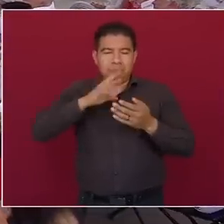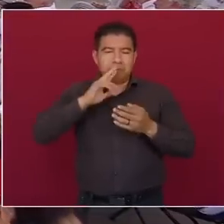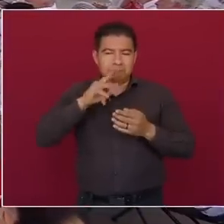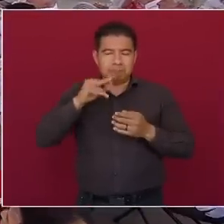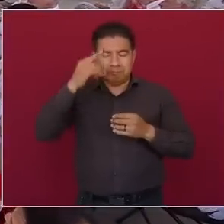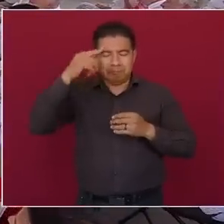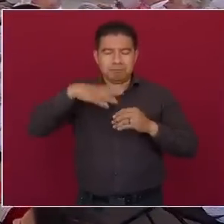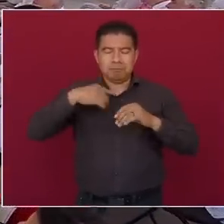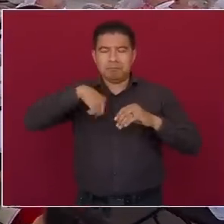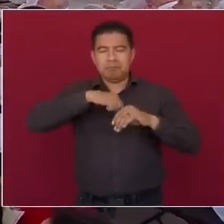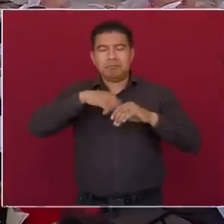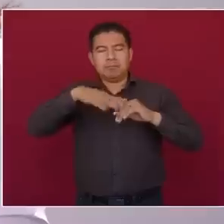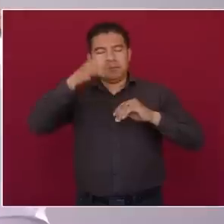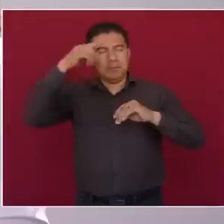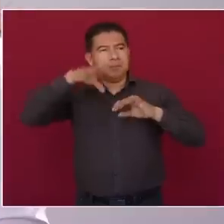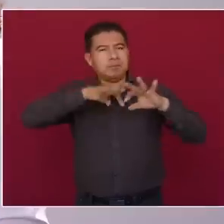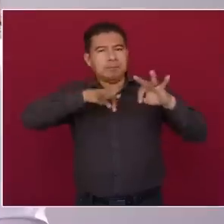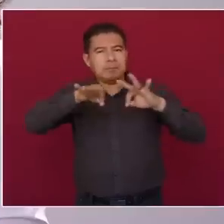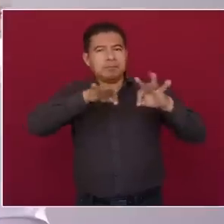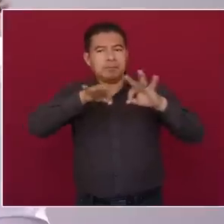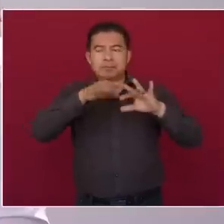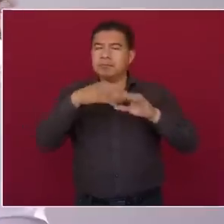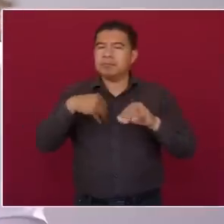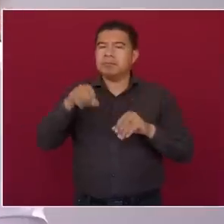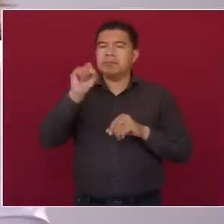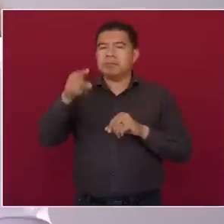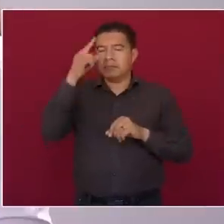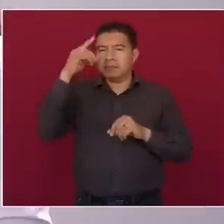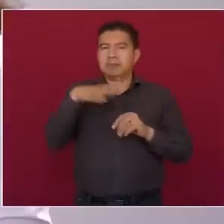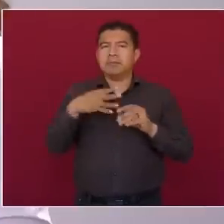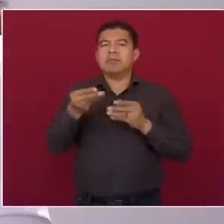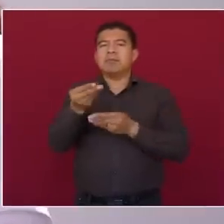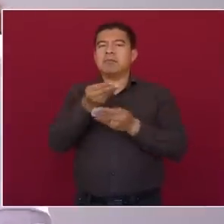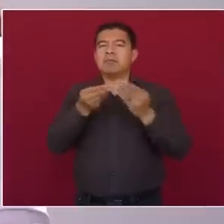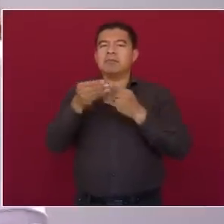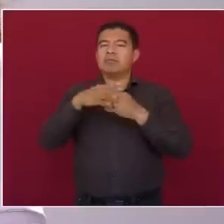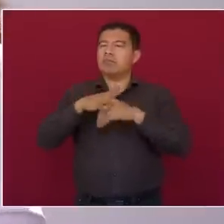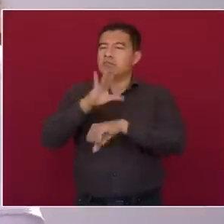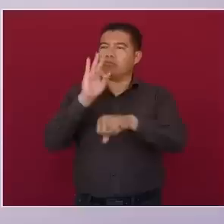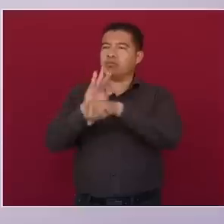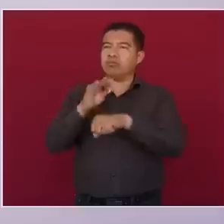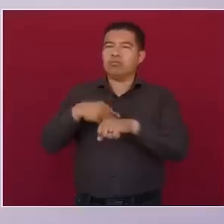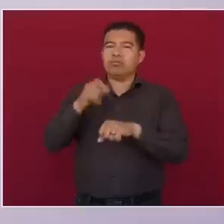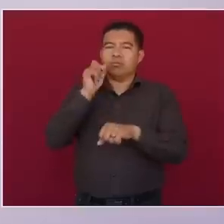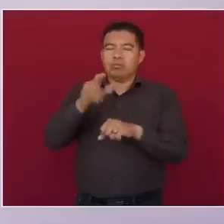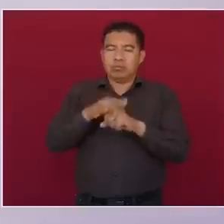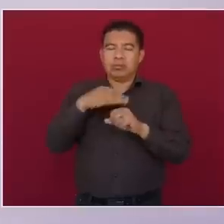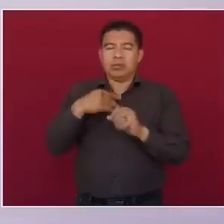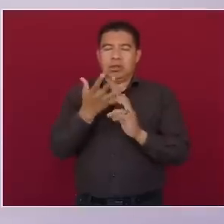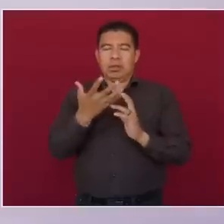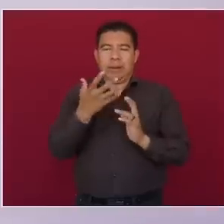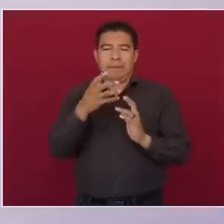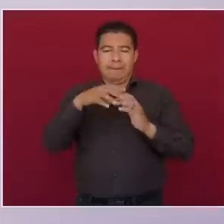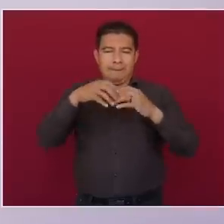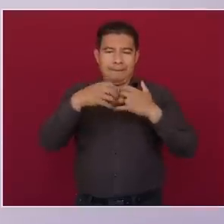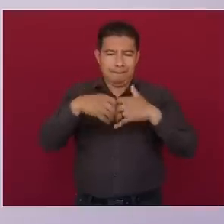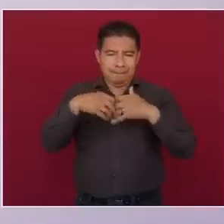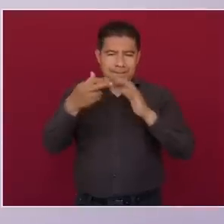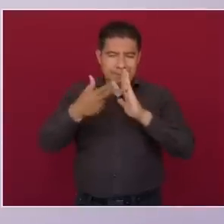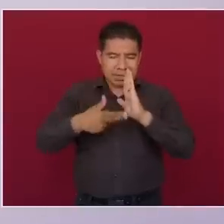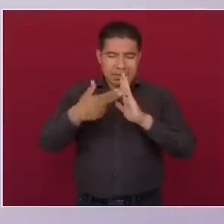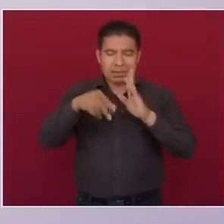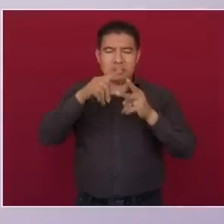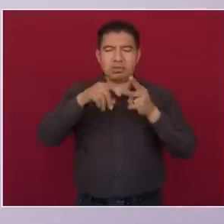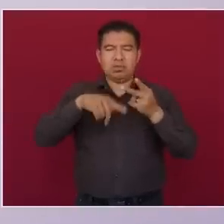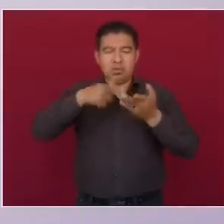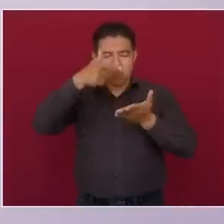de trabajo y que son los talleres de mantenimiento mecánico, de soldadura, eléctrico,